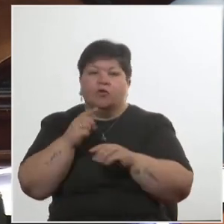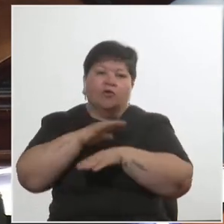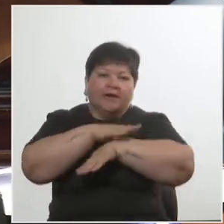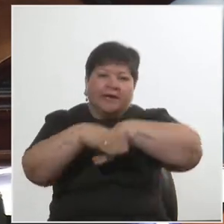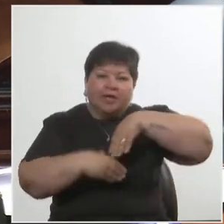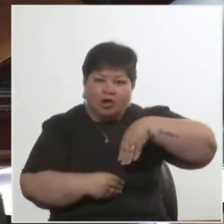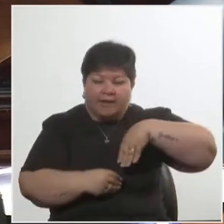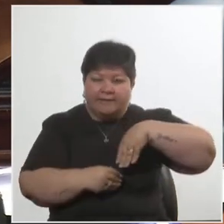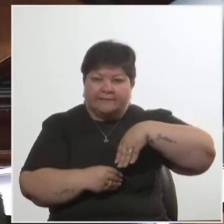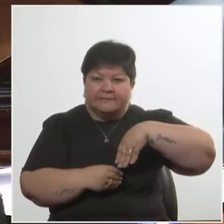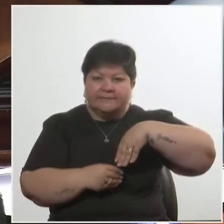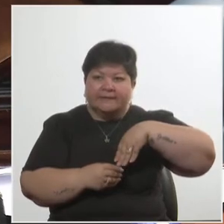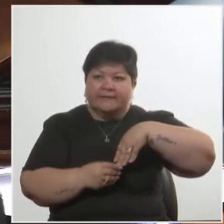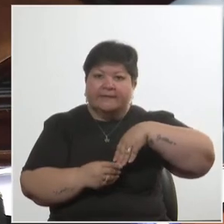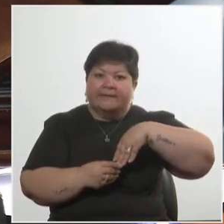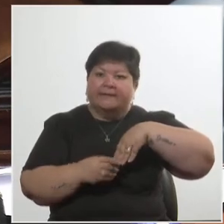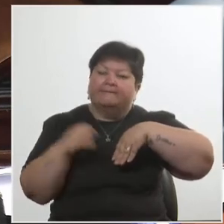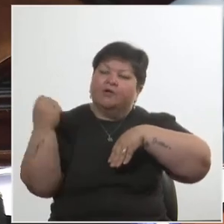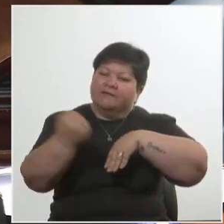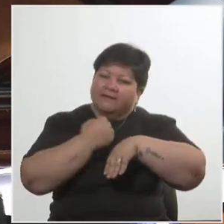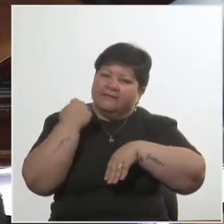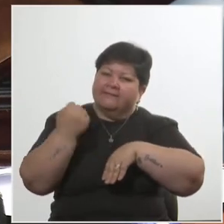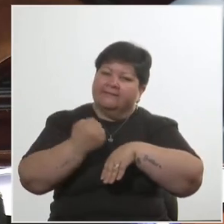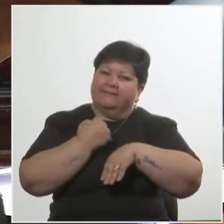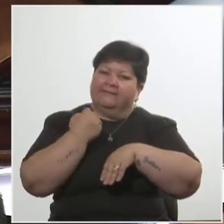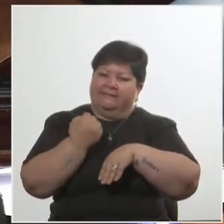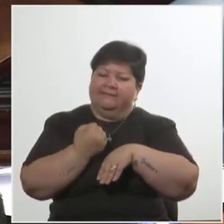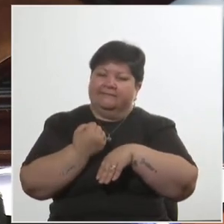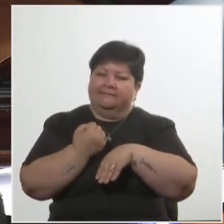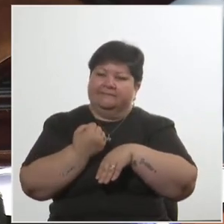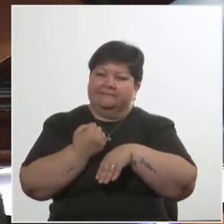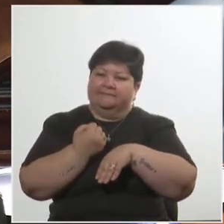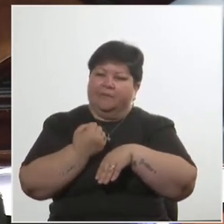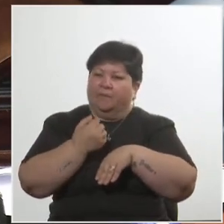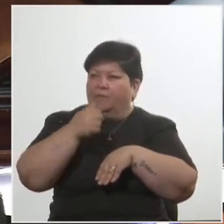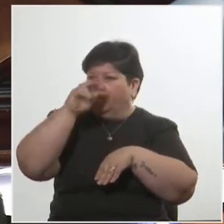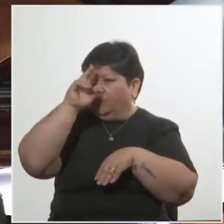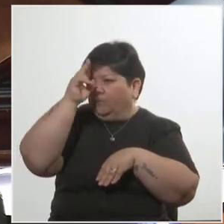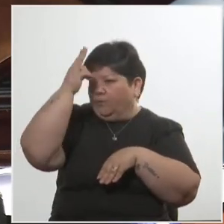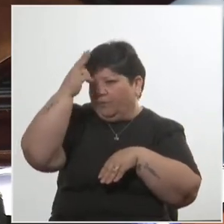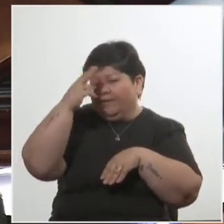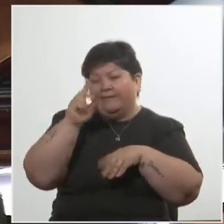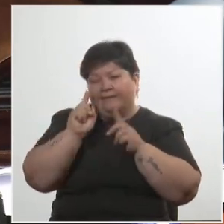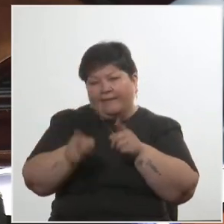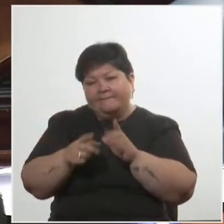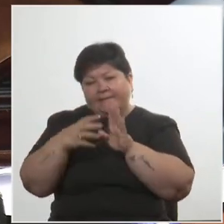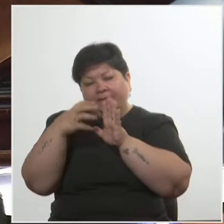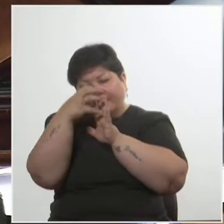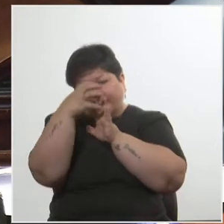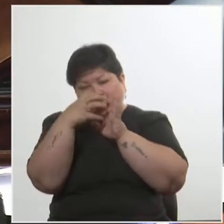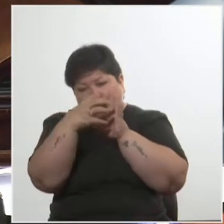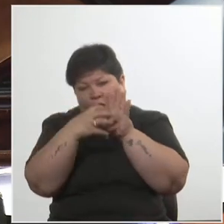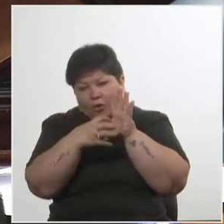y que marcan mucho el mapa el ADN de regiones del Uruguay